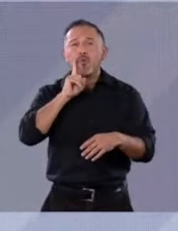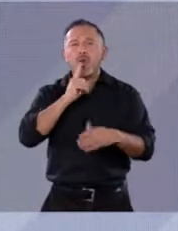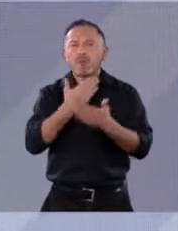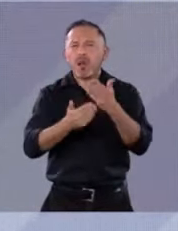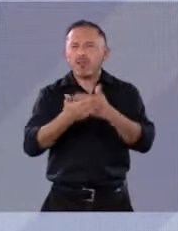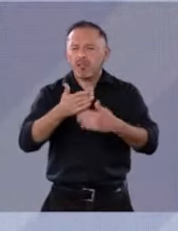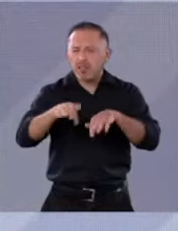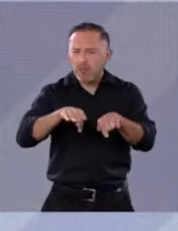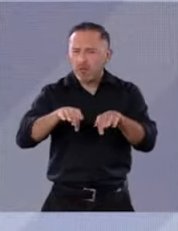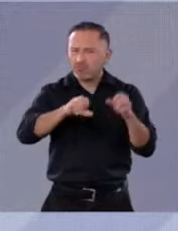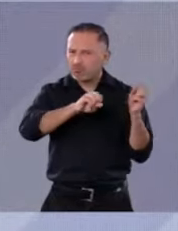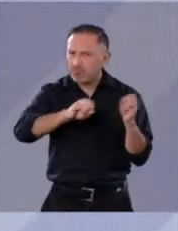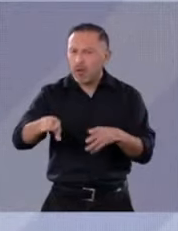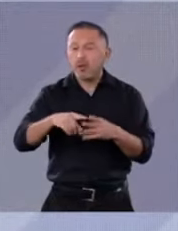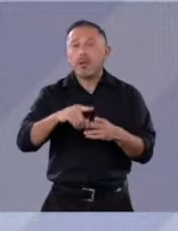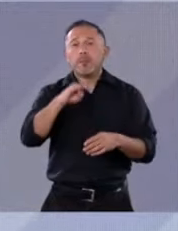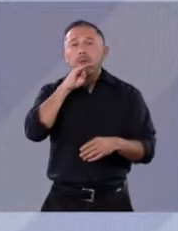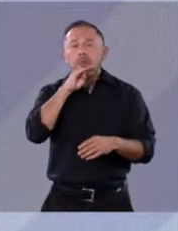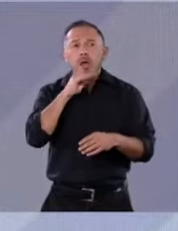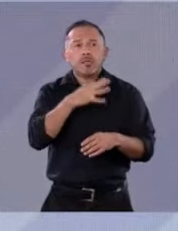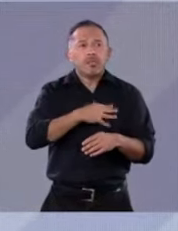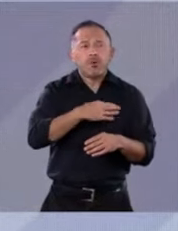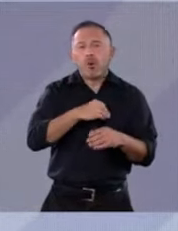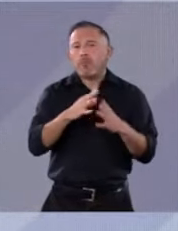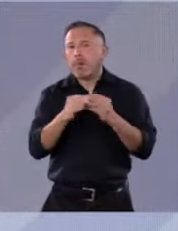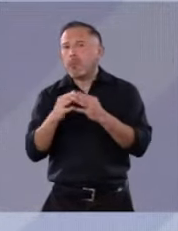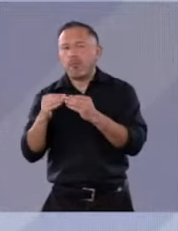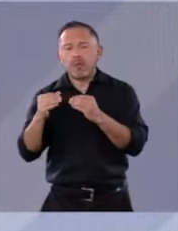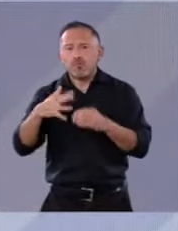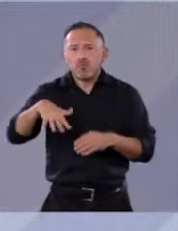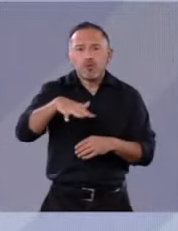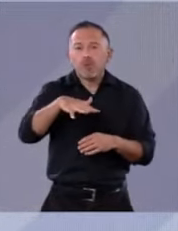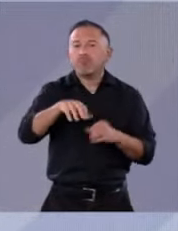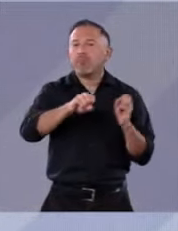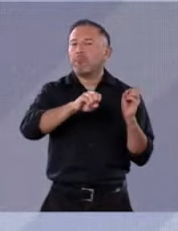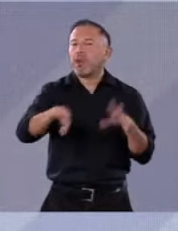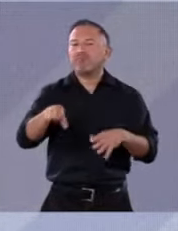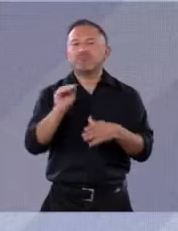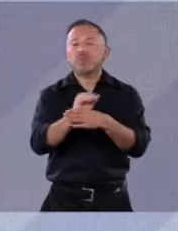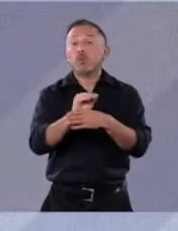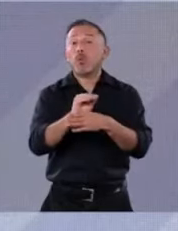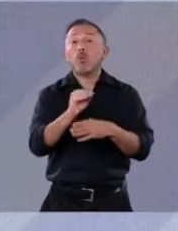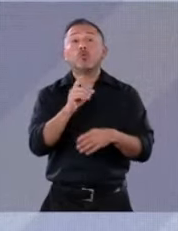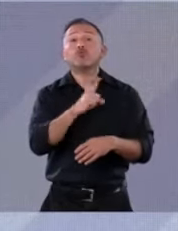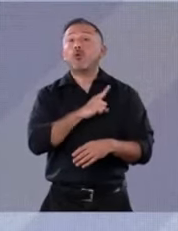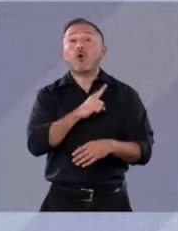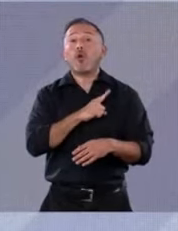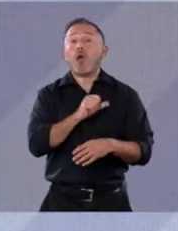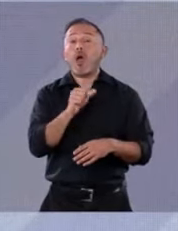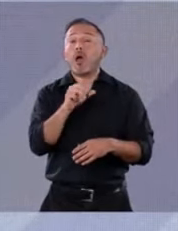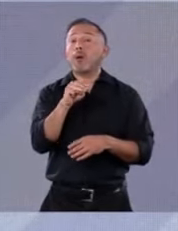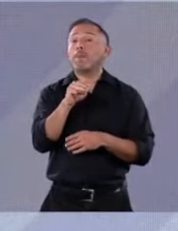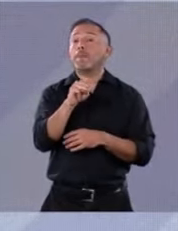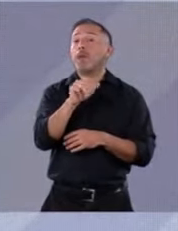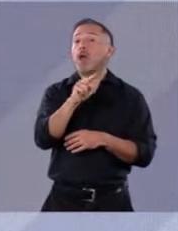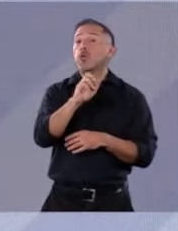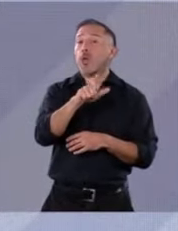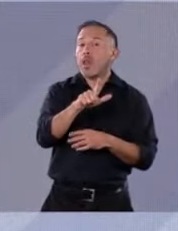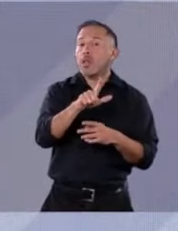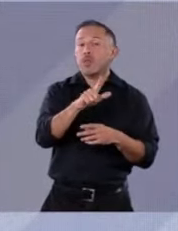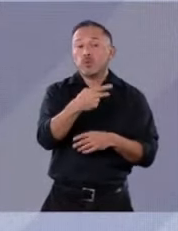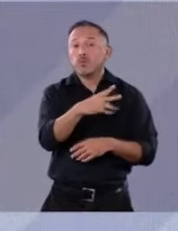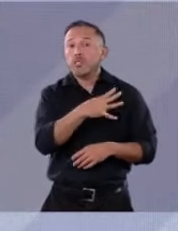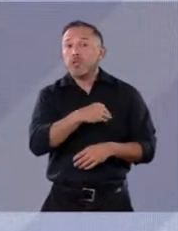a las madres buscadoras. Aquí los únicos que salieron de la pobreza fue Manuel Bartlett y su hijo, Rocío Nale y